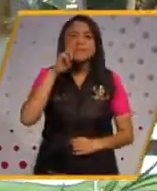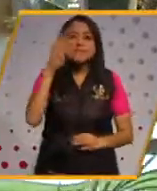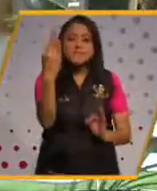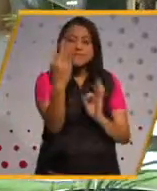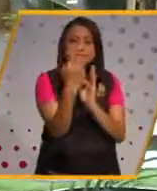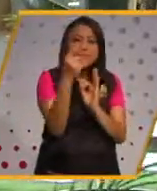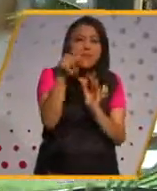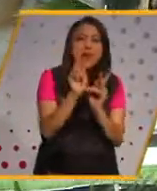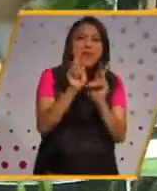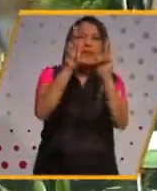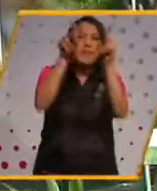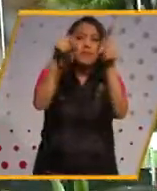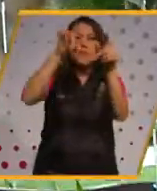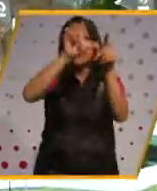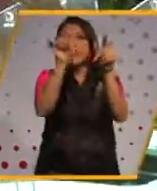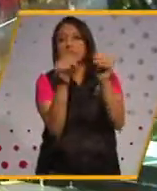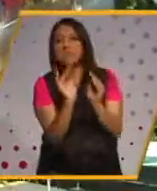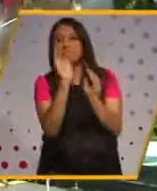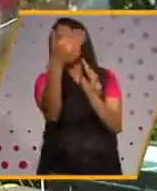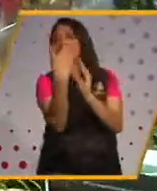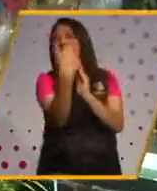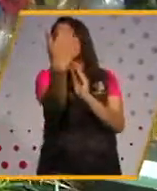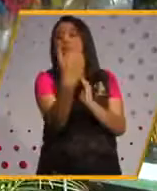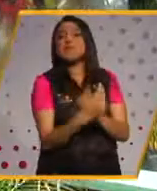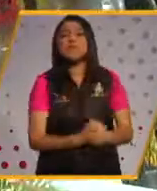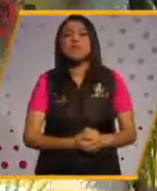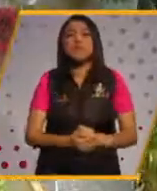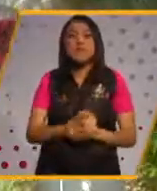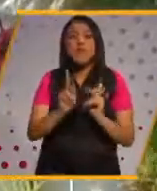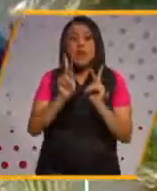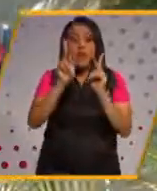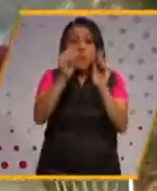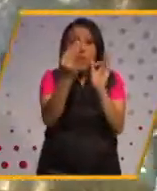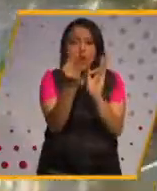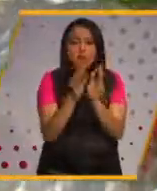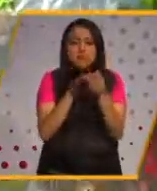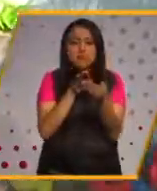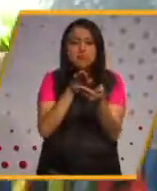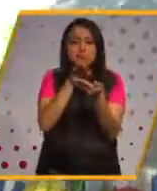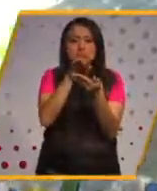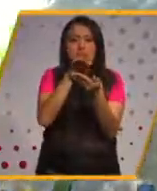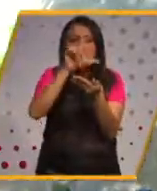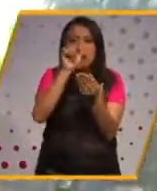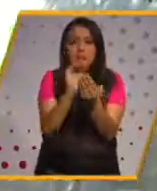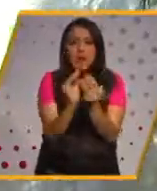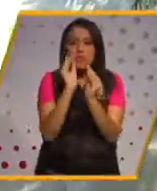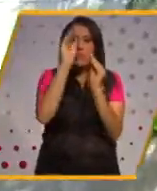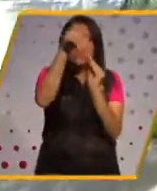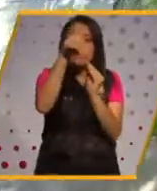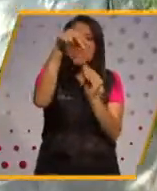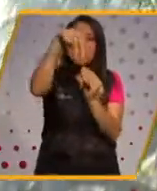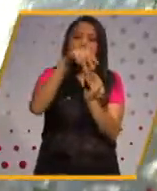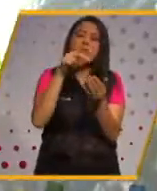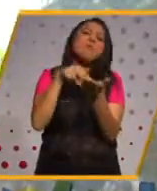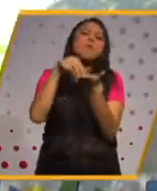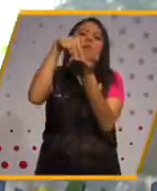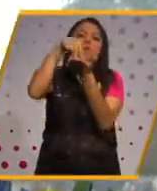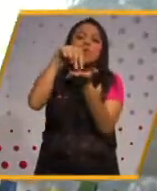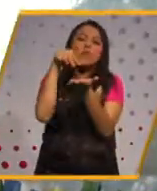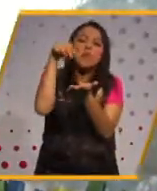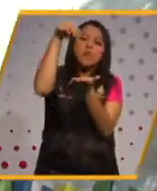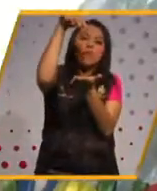y listo el puente está en posición y usted va a subir